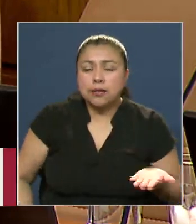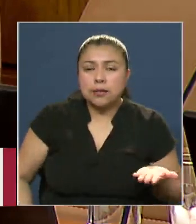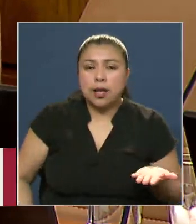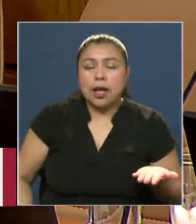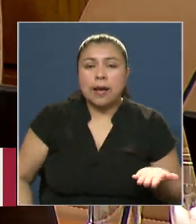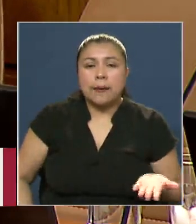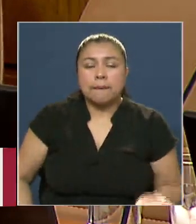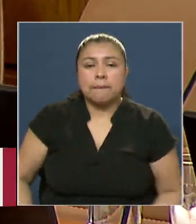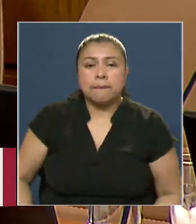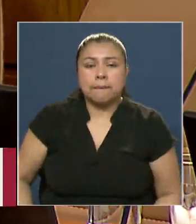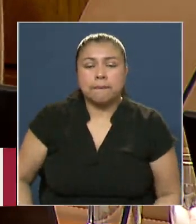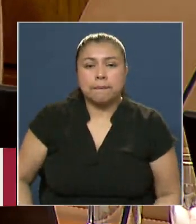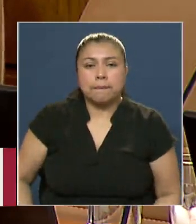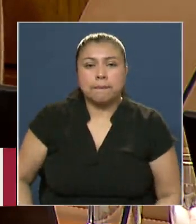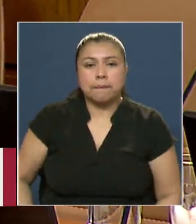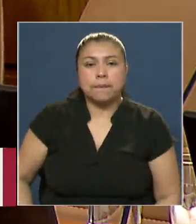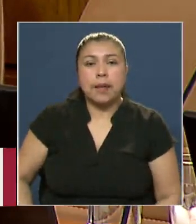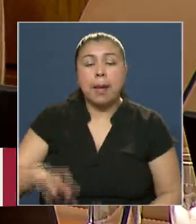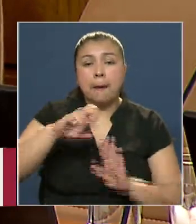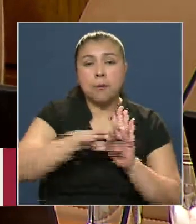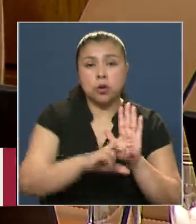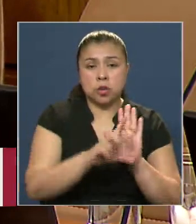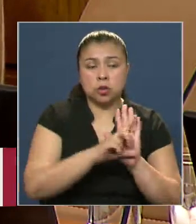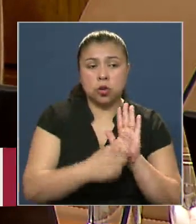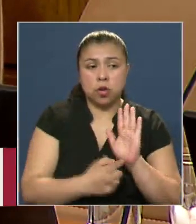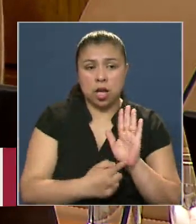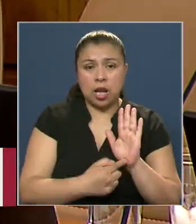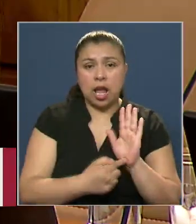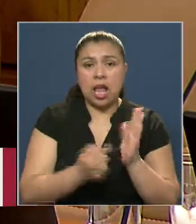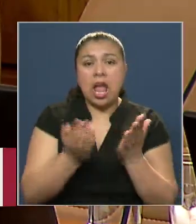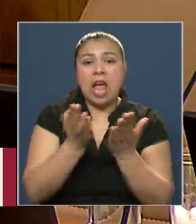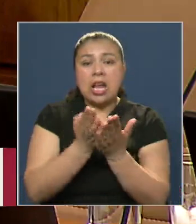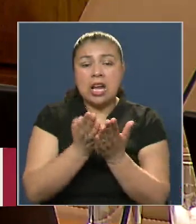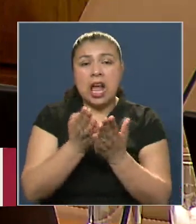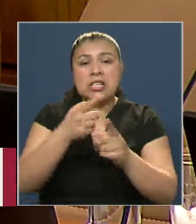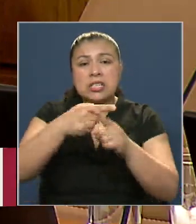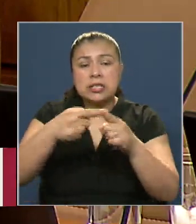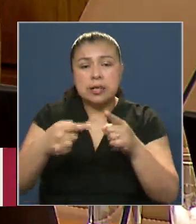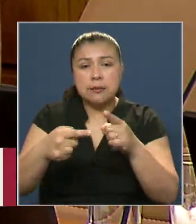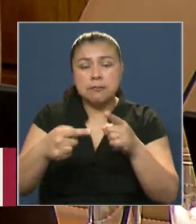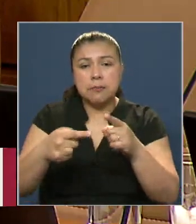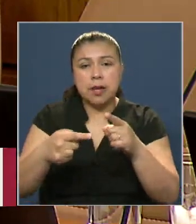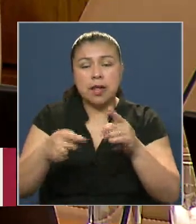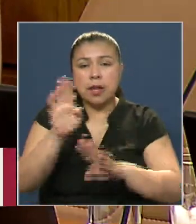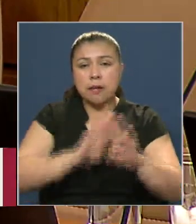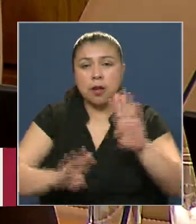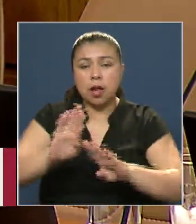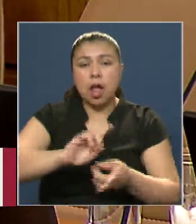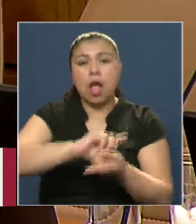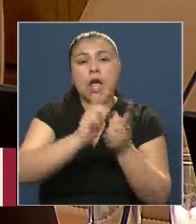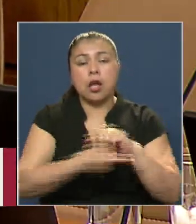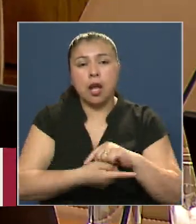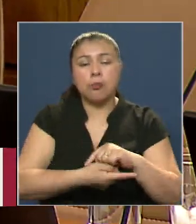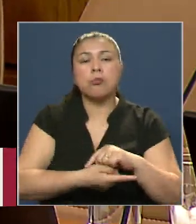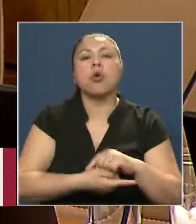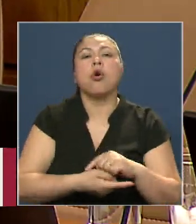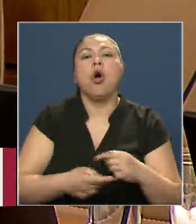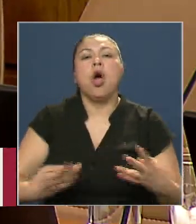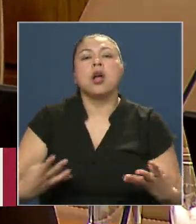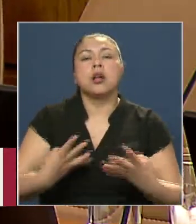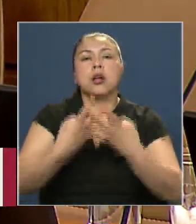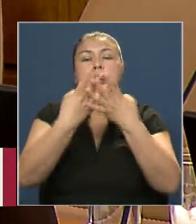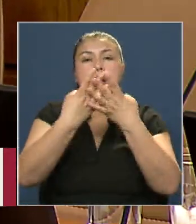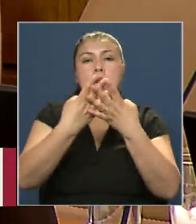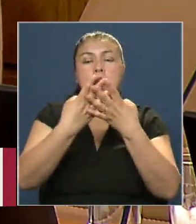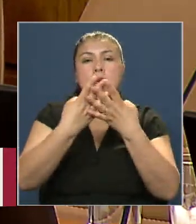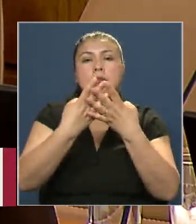que este proyecto de clase media protegida, ahora red de protección integral, va a